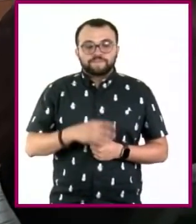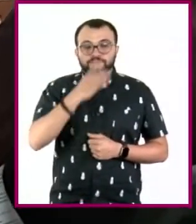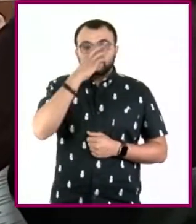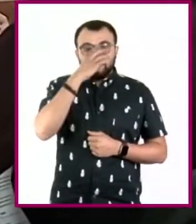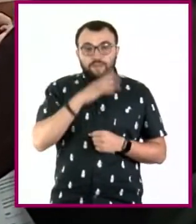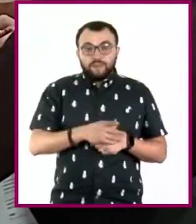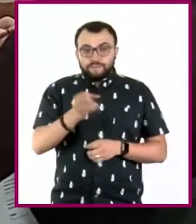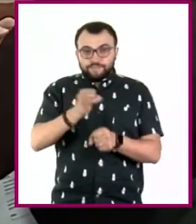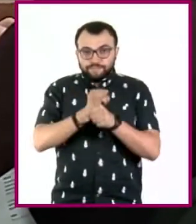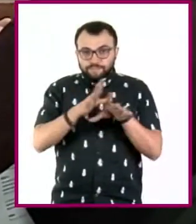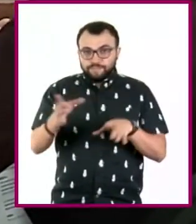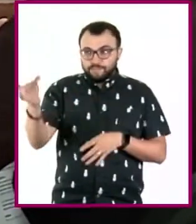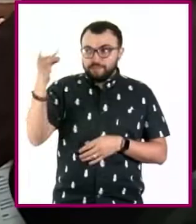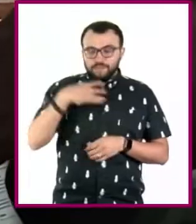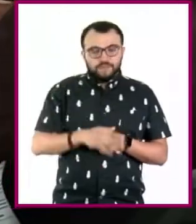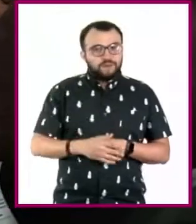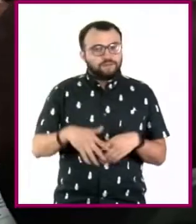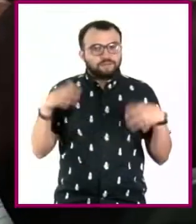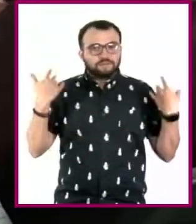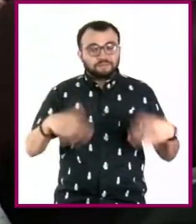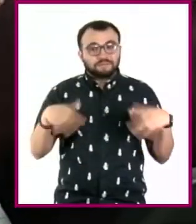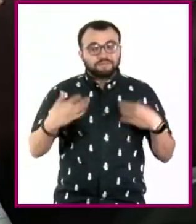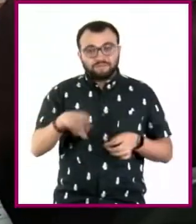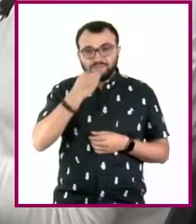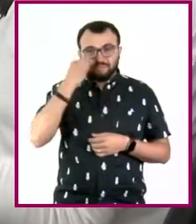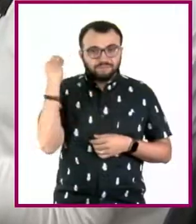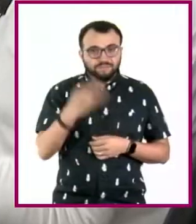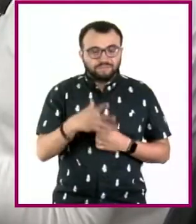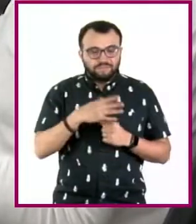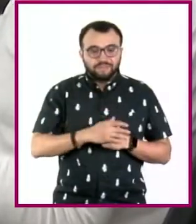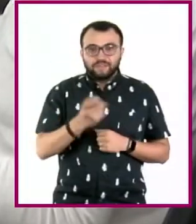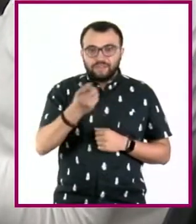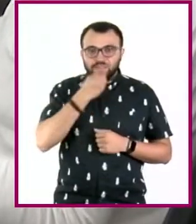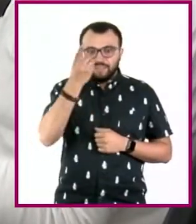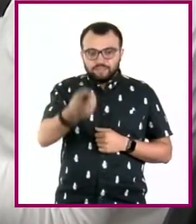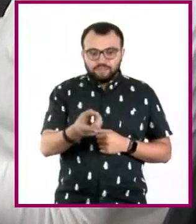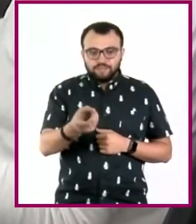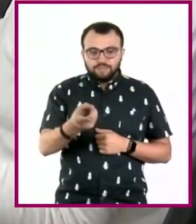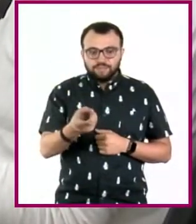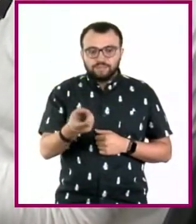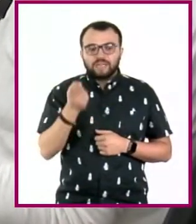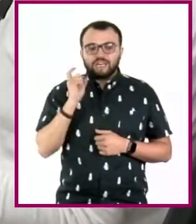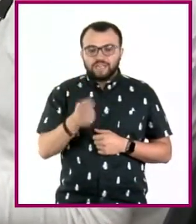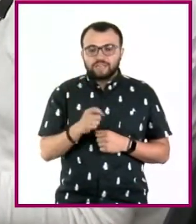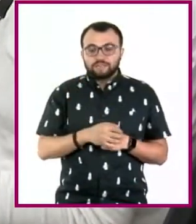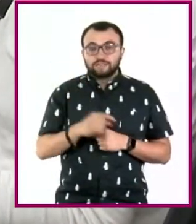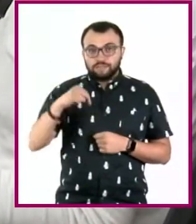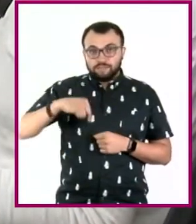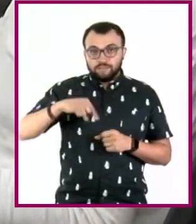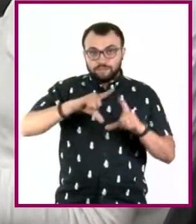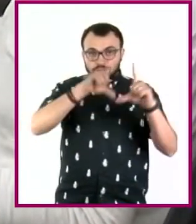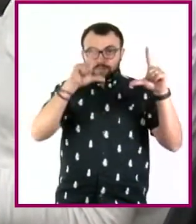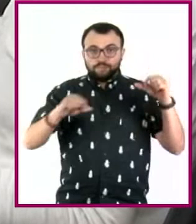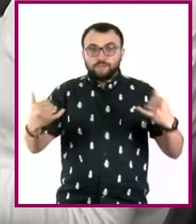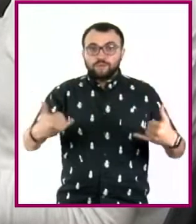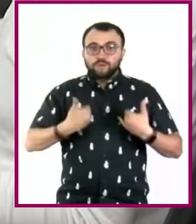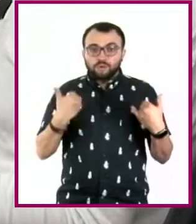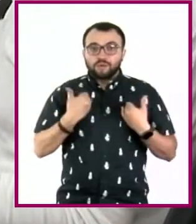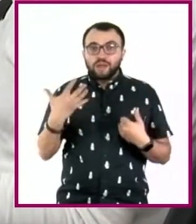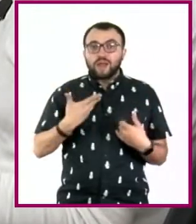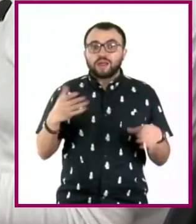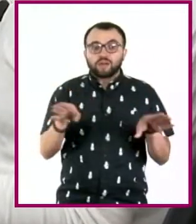La información que me mandaron es impresionante. Lo que están diciendo propiamente es que en nuestro país la juventud ha